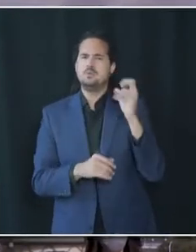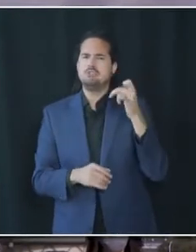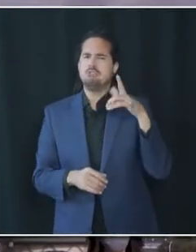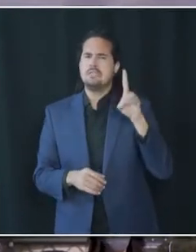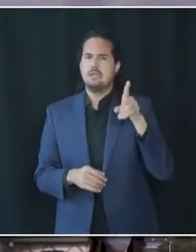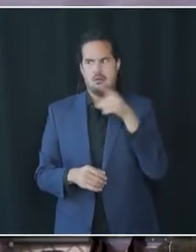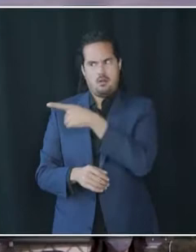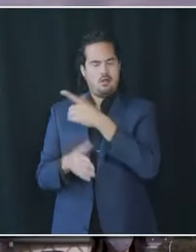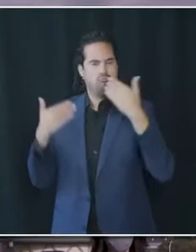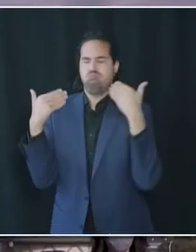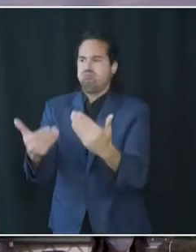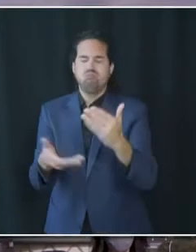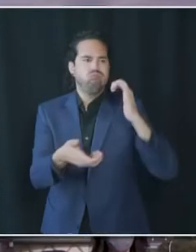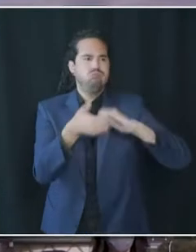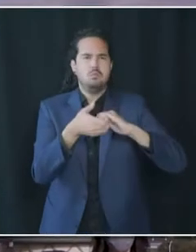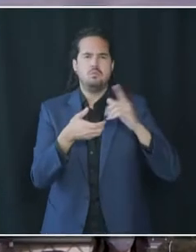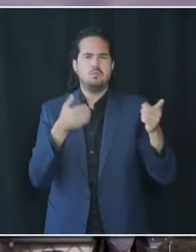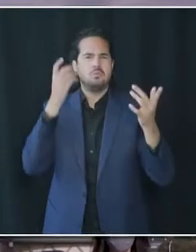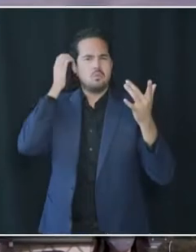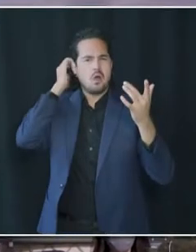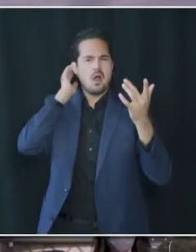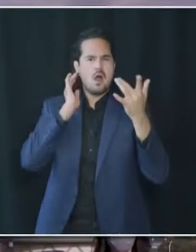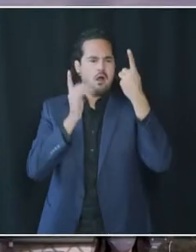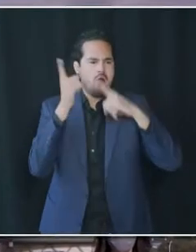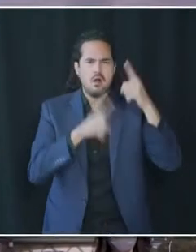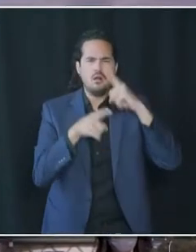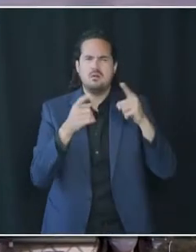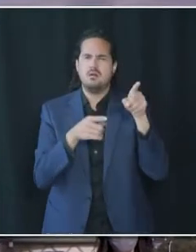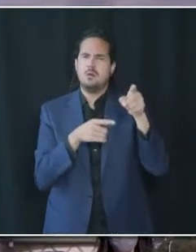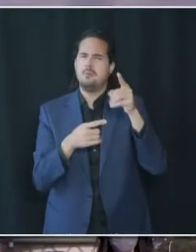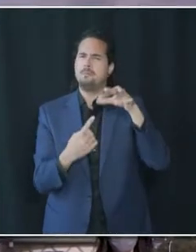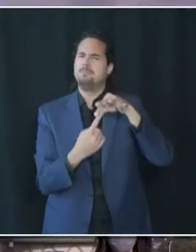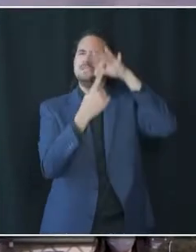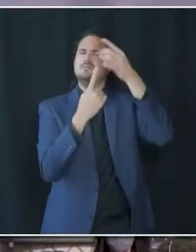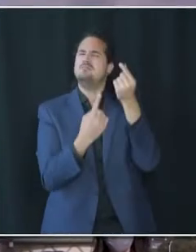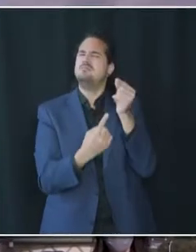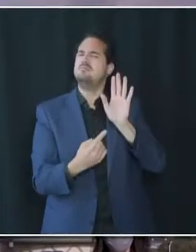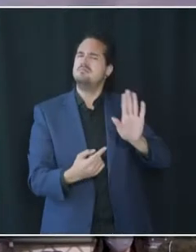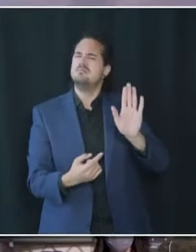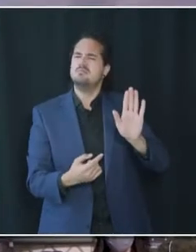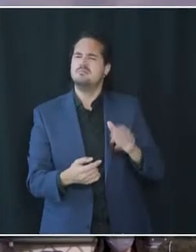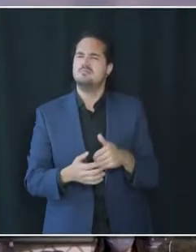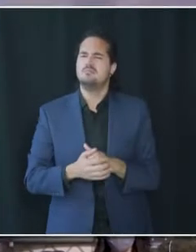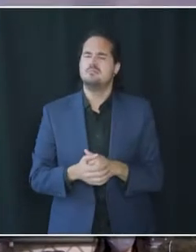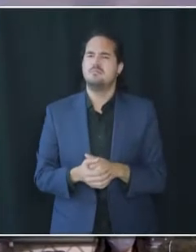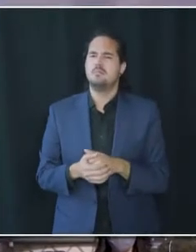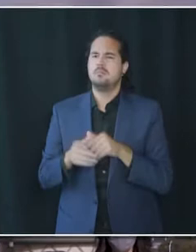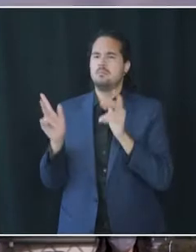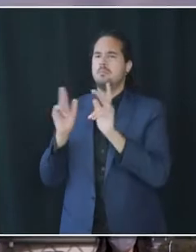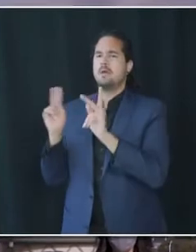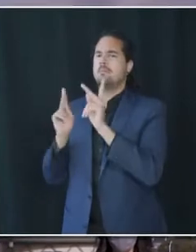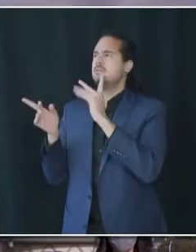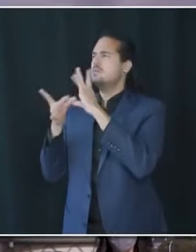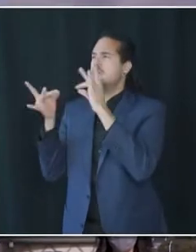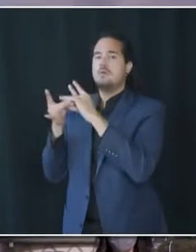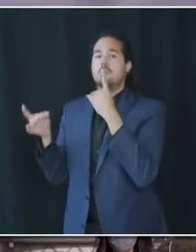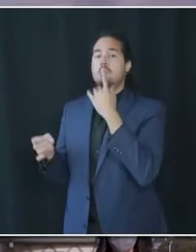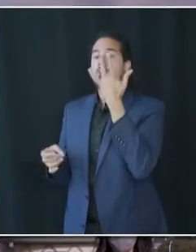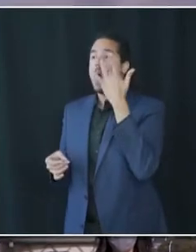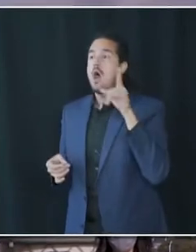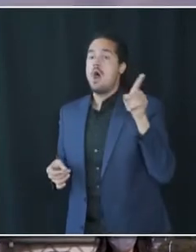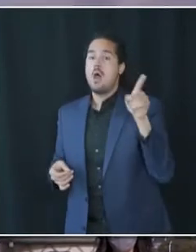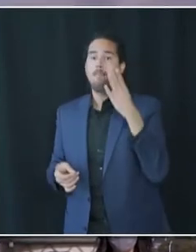contratación como responde a la crítica de que bruce y él puede favorecer quizás por el apoyo